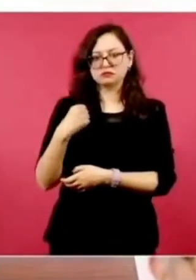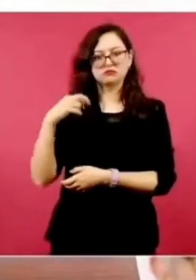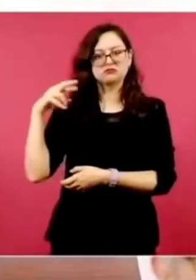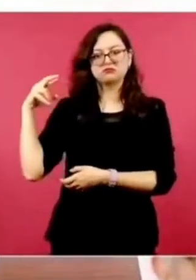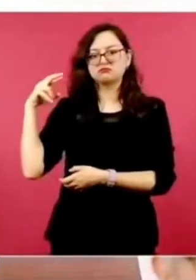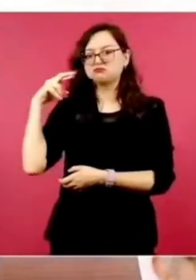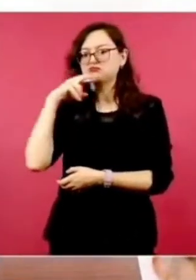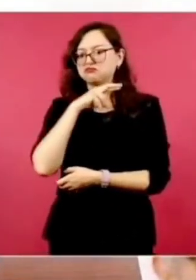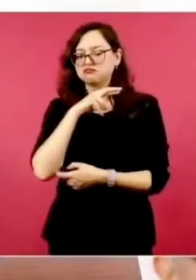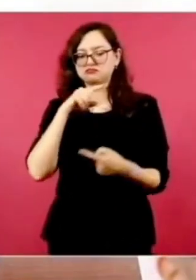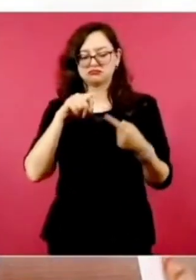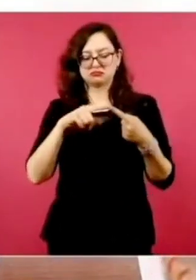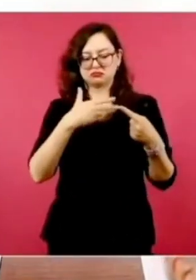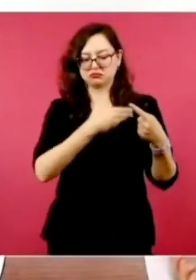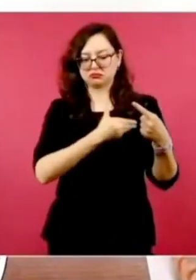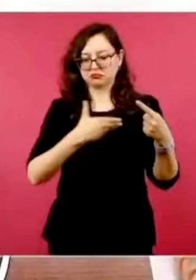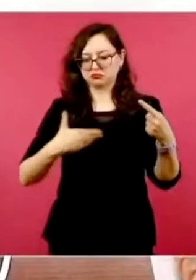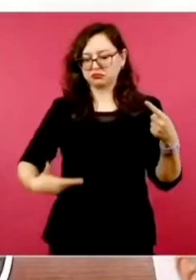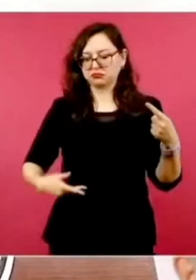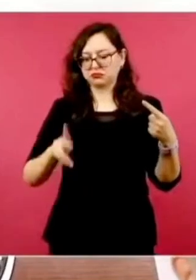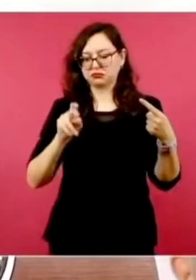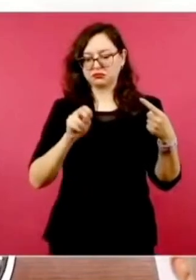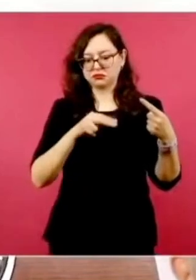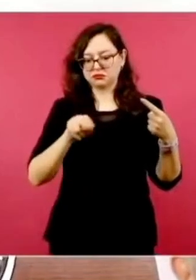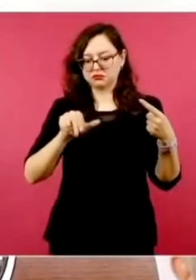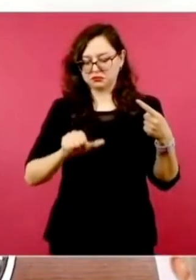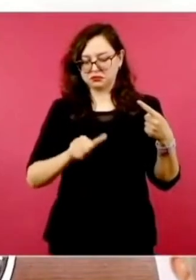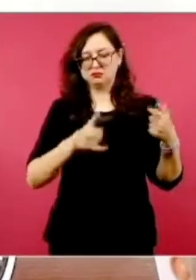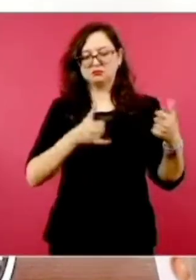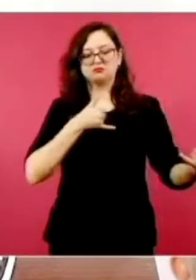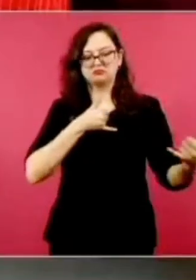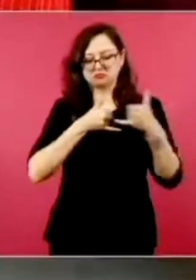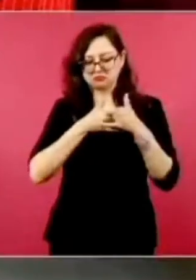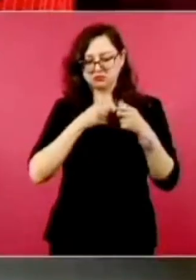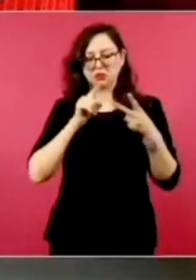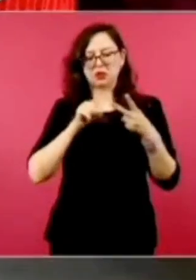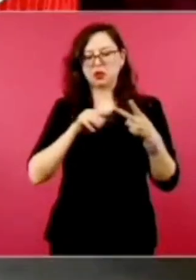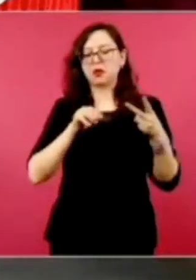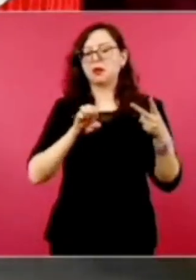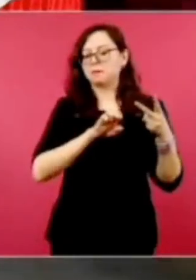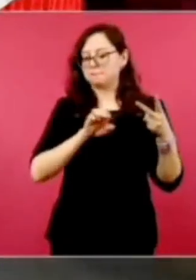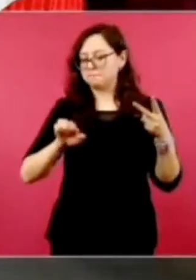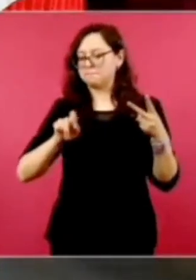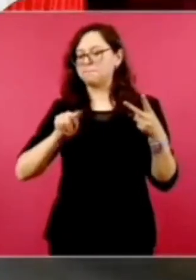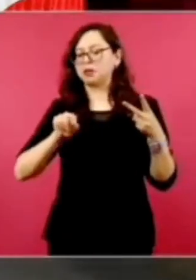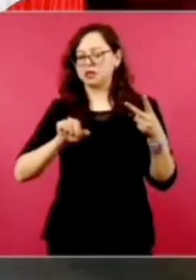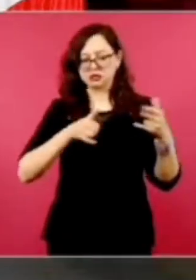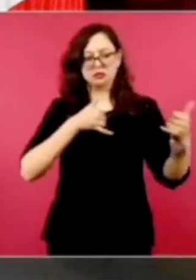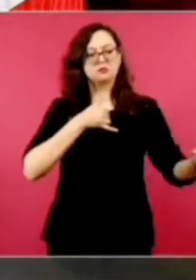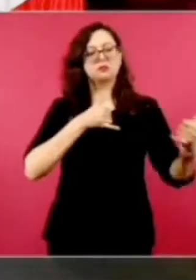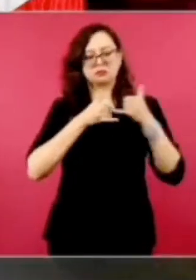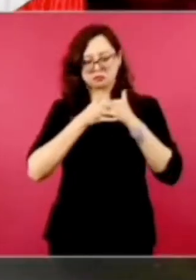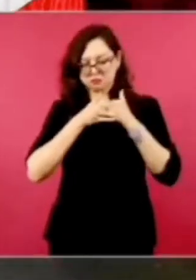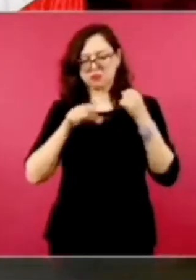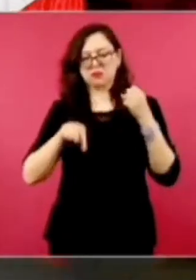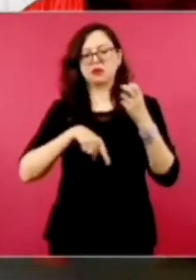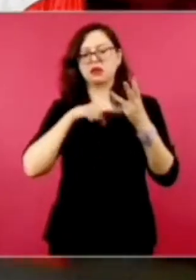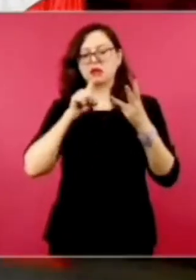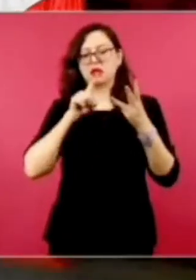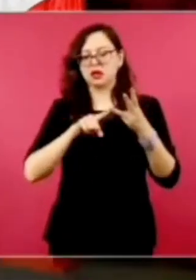el presidente Peña, me habla Mitt, me habla Ricardo Anaya,